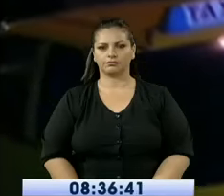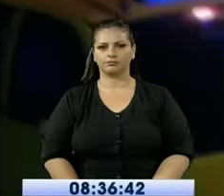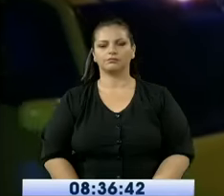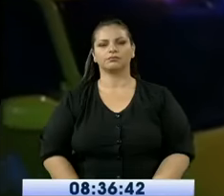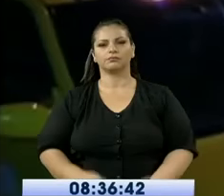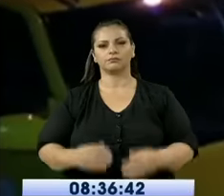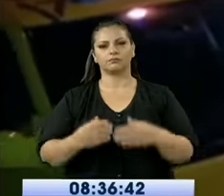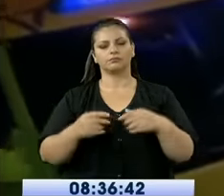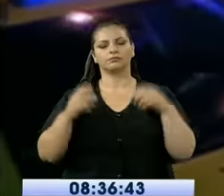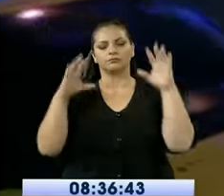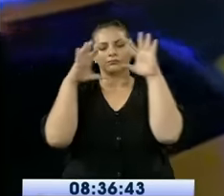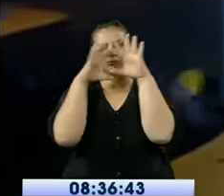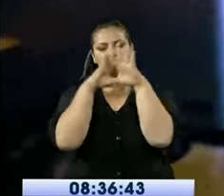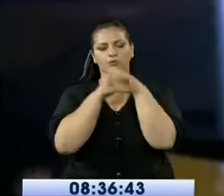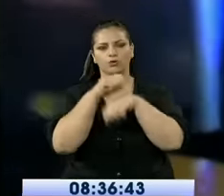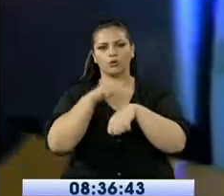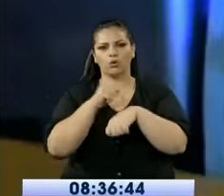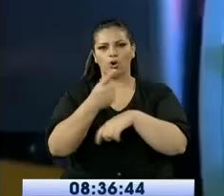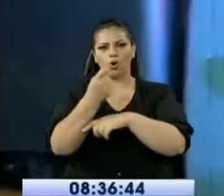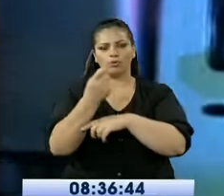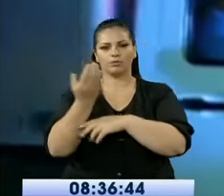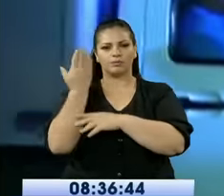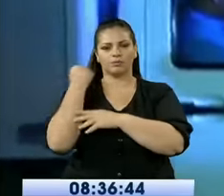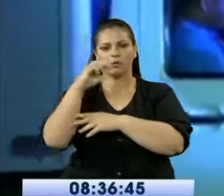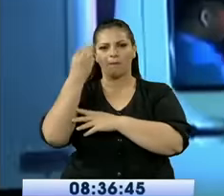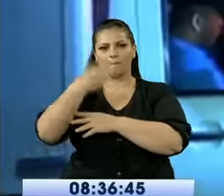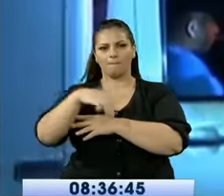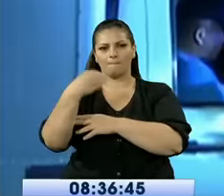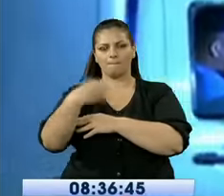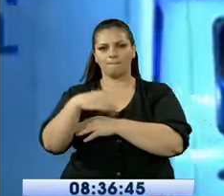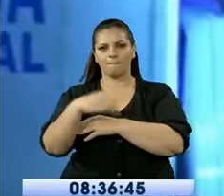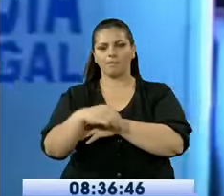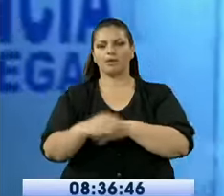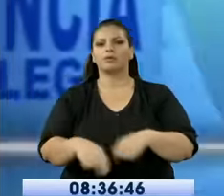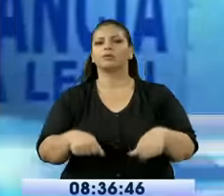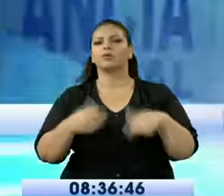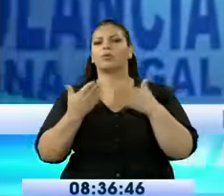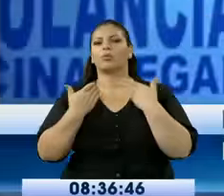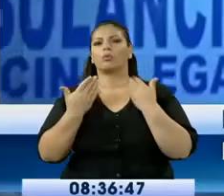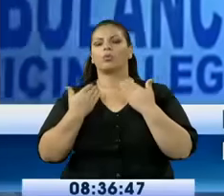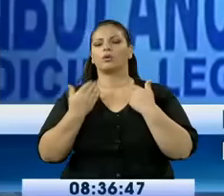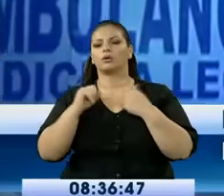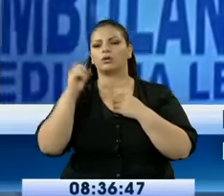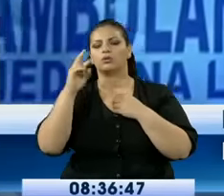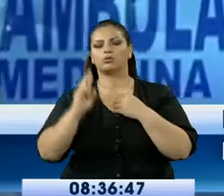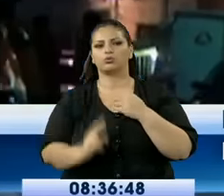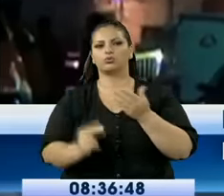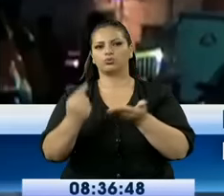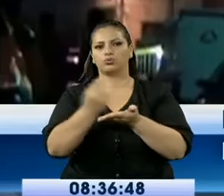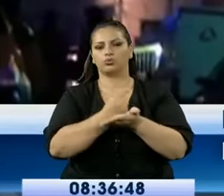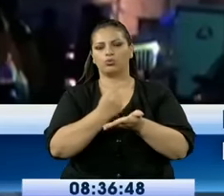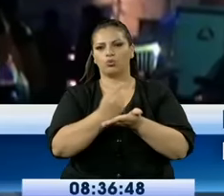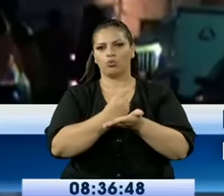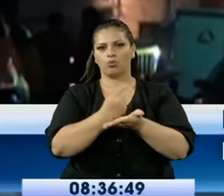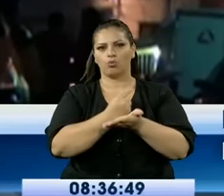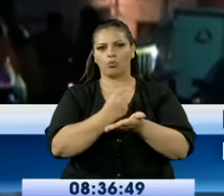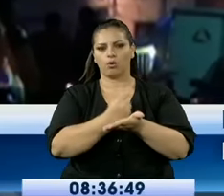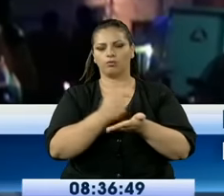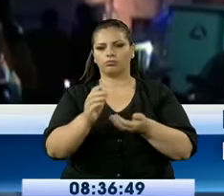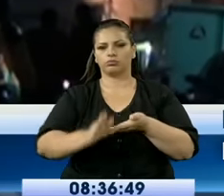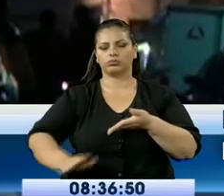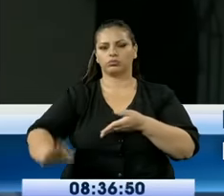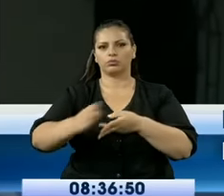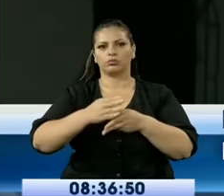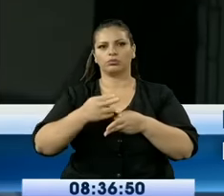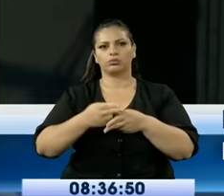Eran cerca de las 11 de la noche de este miércoles cuando los moradores de la cooperativa Pobladores sin Tierra en el Guasmo Central escucharon